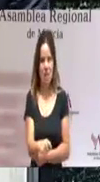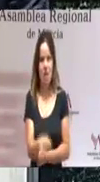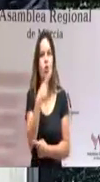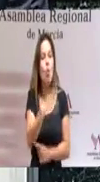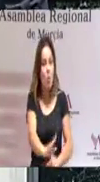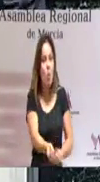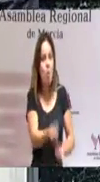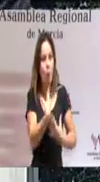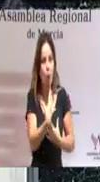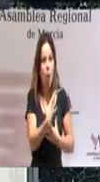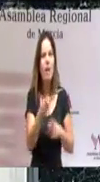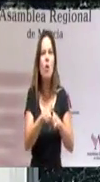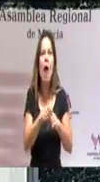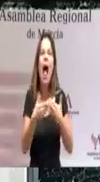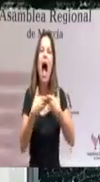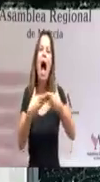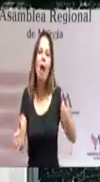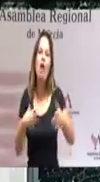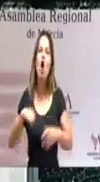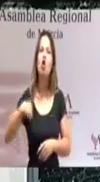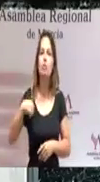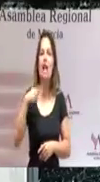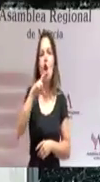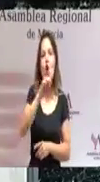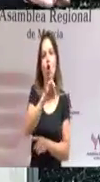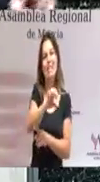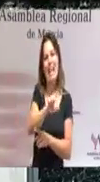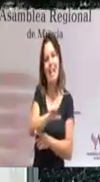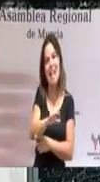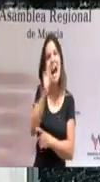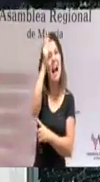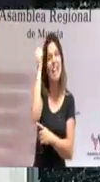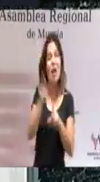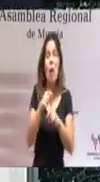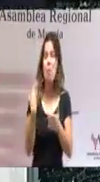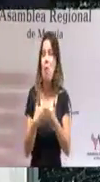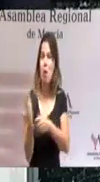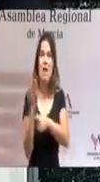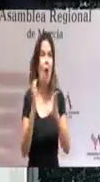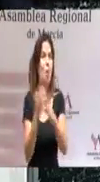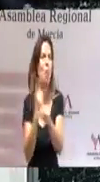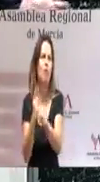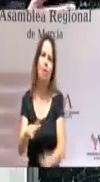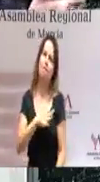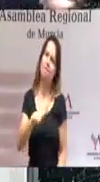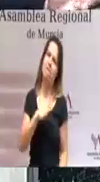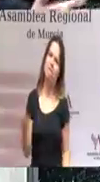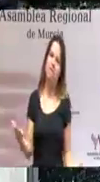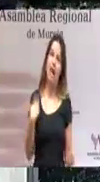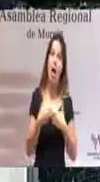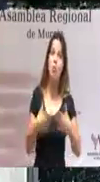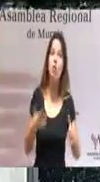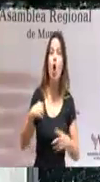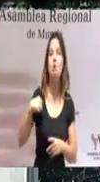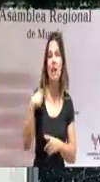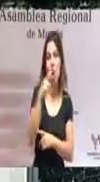Poner encima de la mesa la apertura del Hospital del Rosell cuando es una propuesta de la oposición. Por favor, la apertura del Hospital